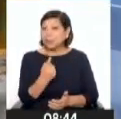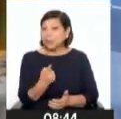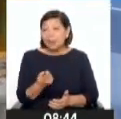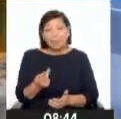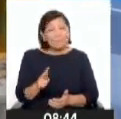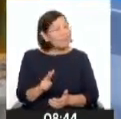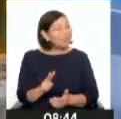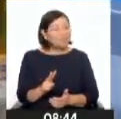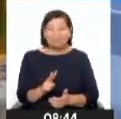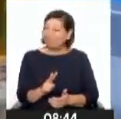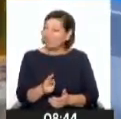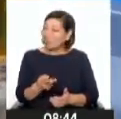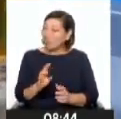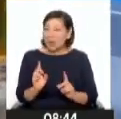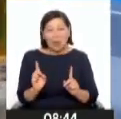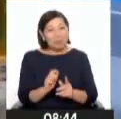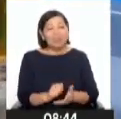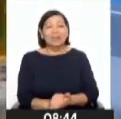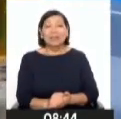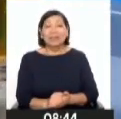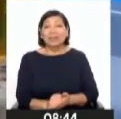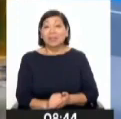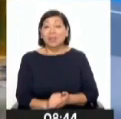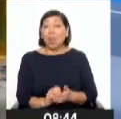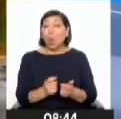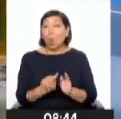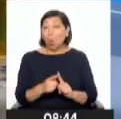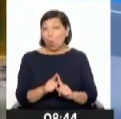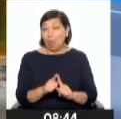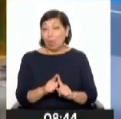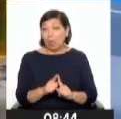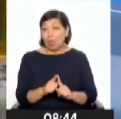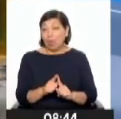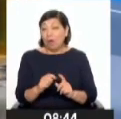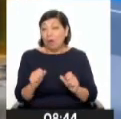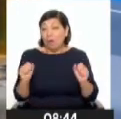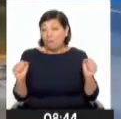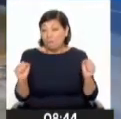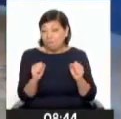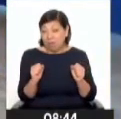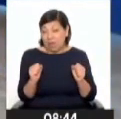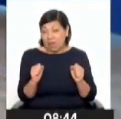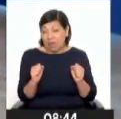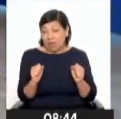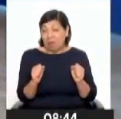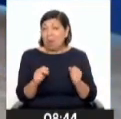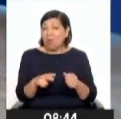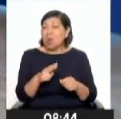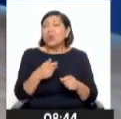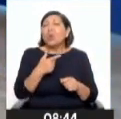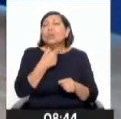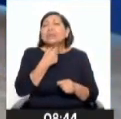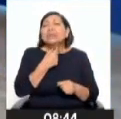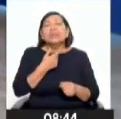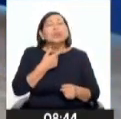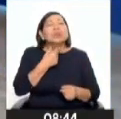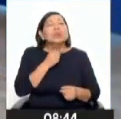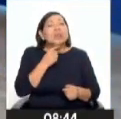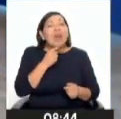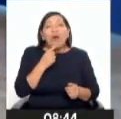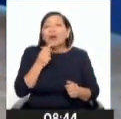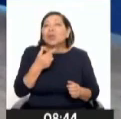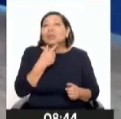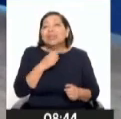en exceso no es recomendado. Ahora, ¿cambia sus propiedades si la cerveza está helada o al tiempo? Porque eso. A muchas personas les gusta tomar helada, ¿no?